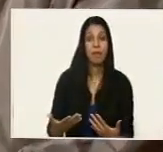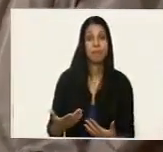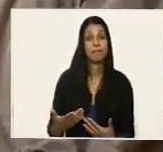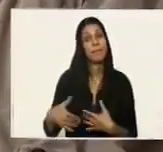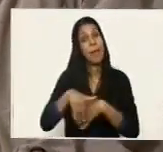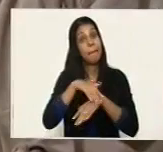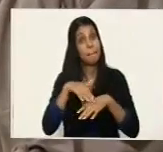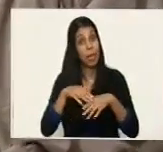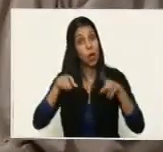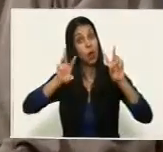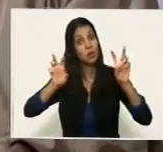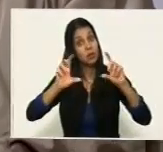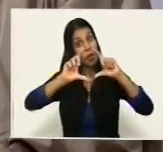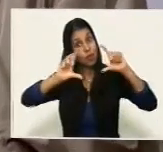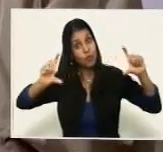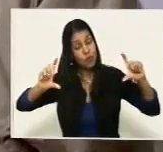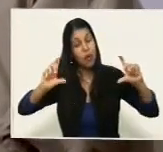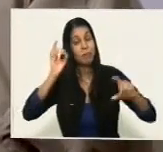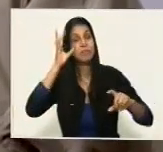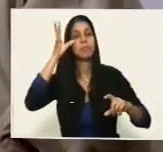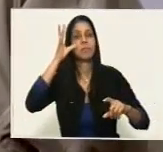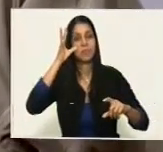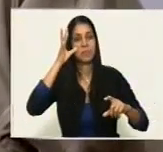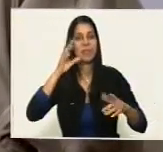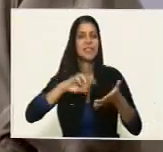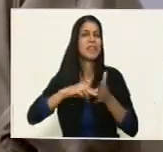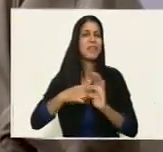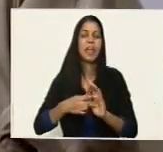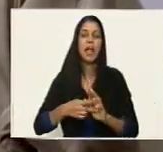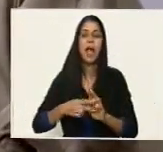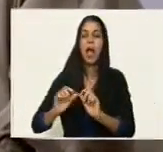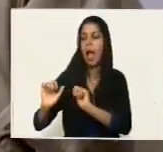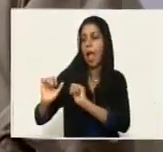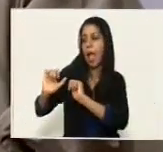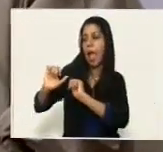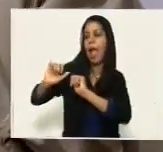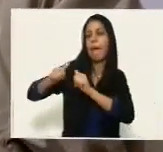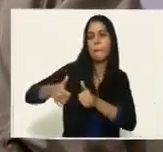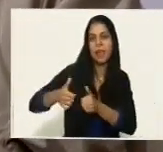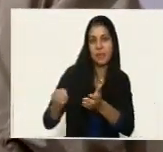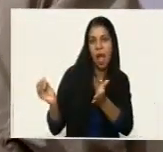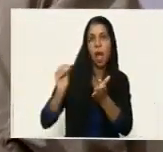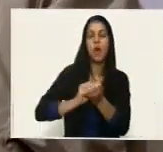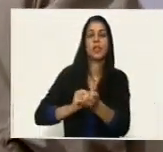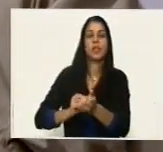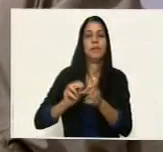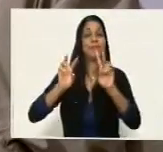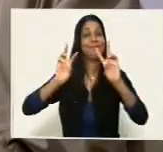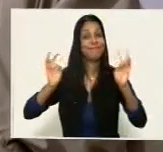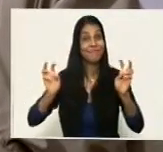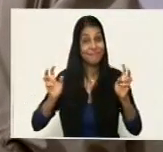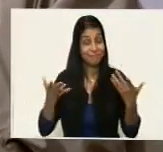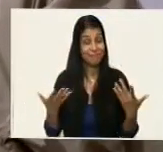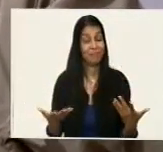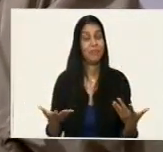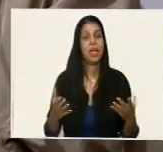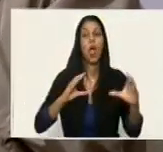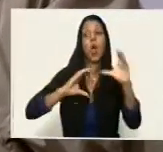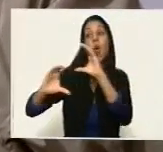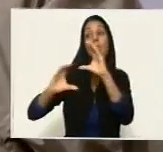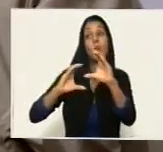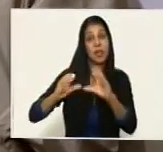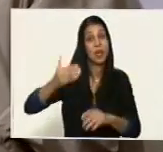frase que la acabo de inventar, a un nuevo comienzo también en la comunicación. La comunicación nuestra